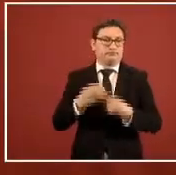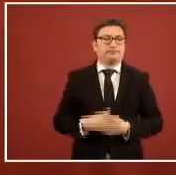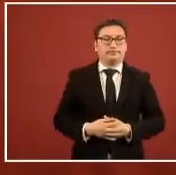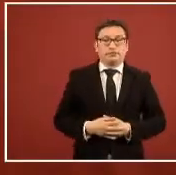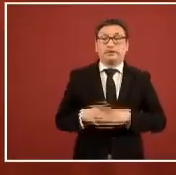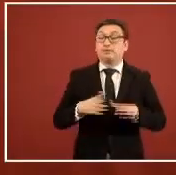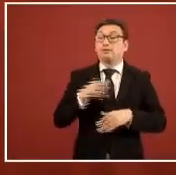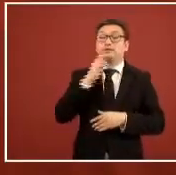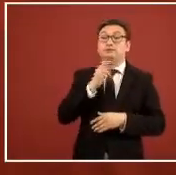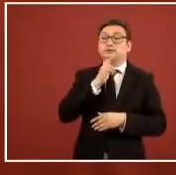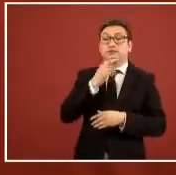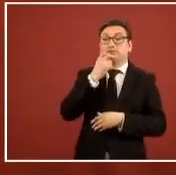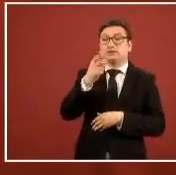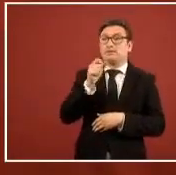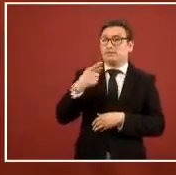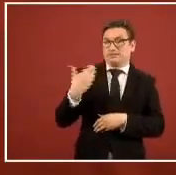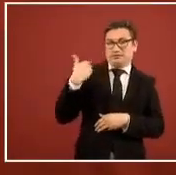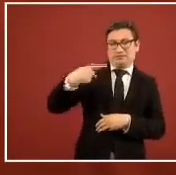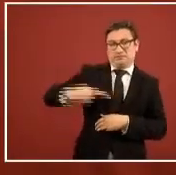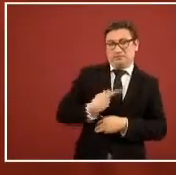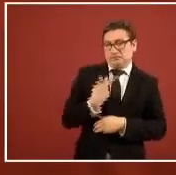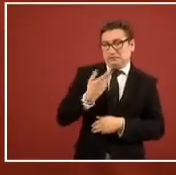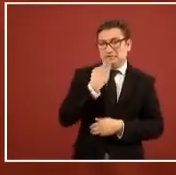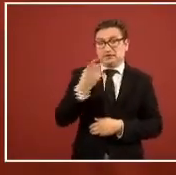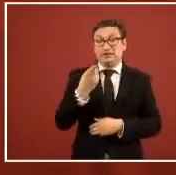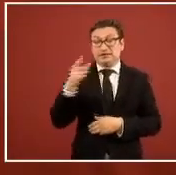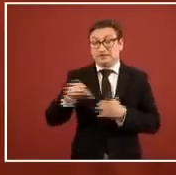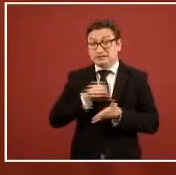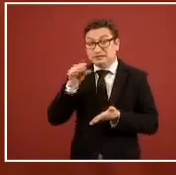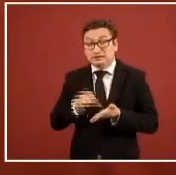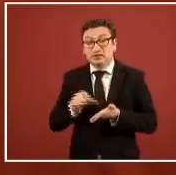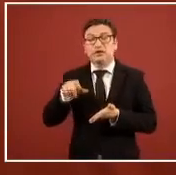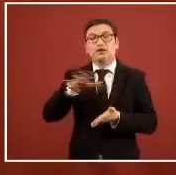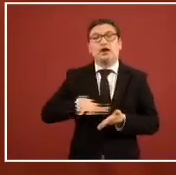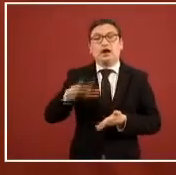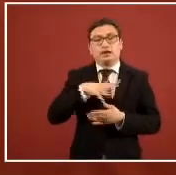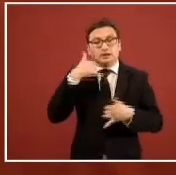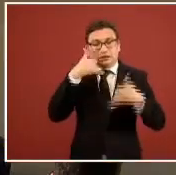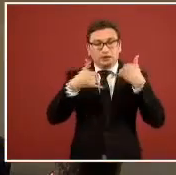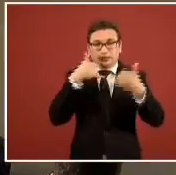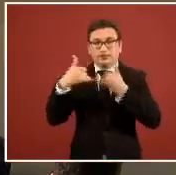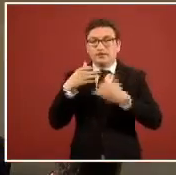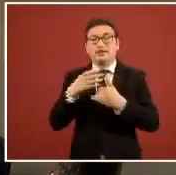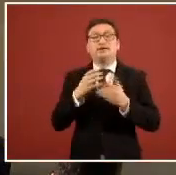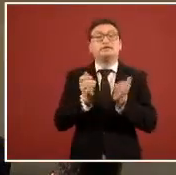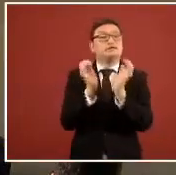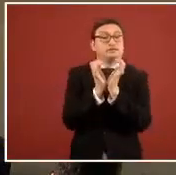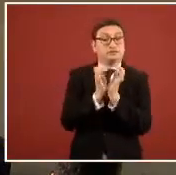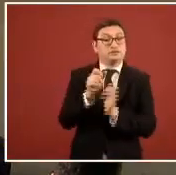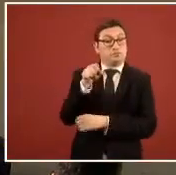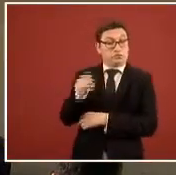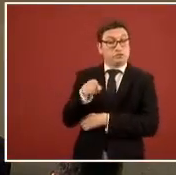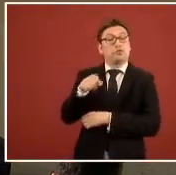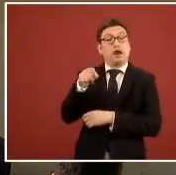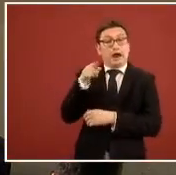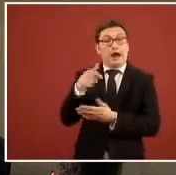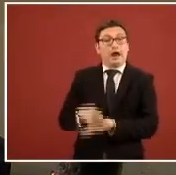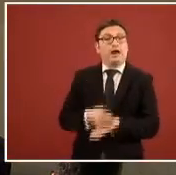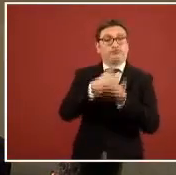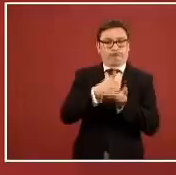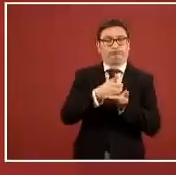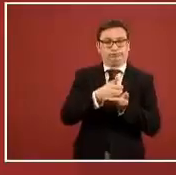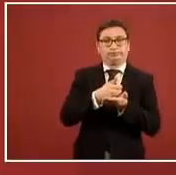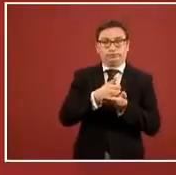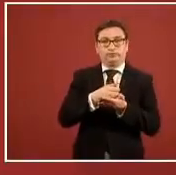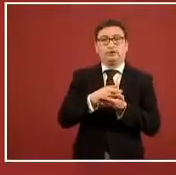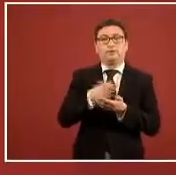solo comentar, anudando con la pregunta anterior, que precisamente el centro de telefónico del ISSSTE está dando soporte a